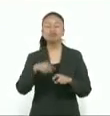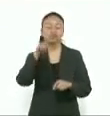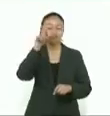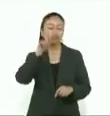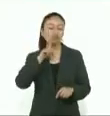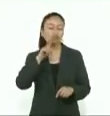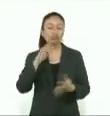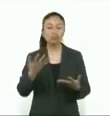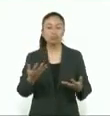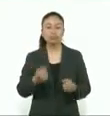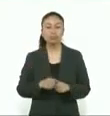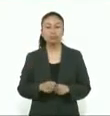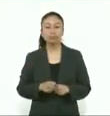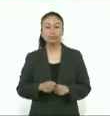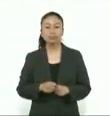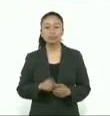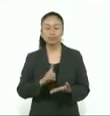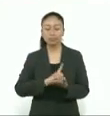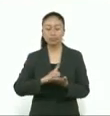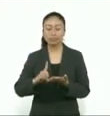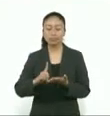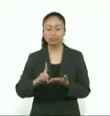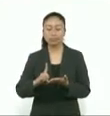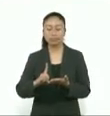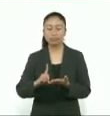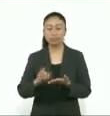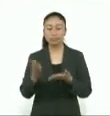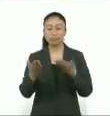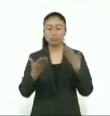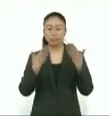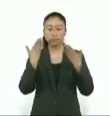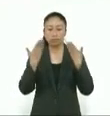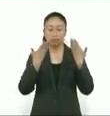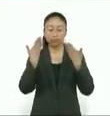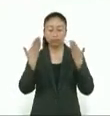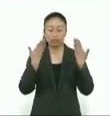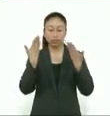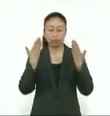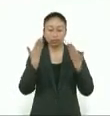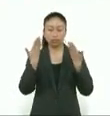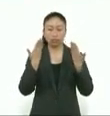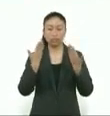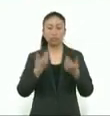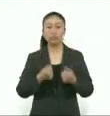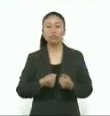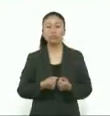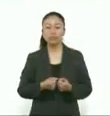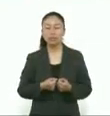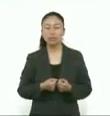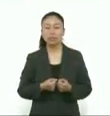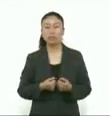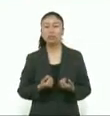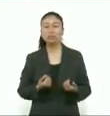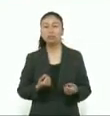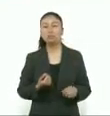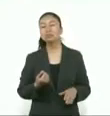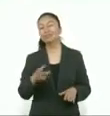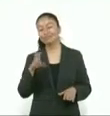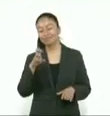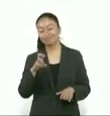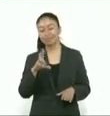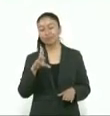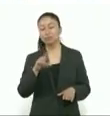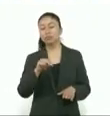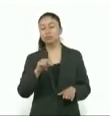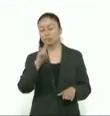le negó el derecho a estudiar? A los hombres y a las mujeres, pero quienes más sufrieron fueron